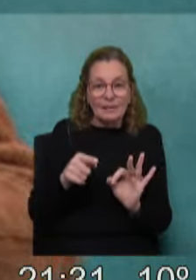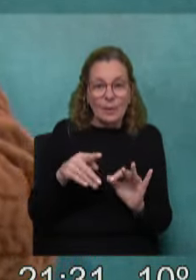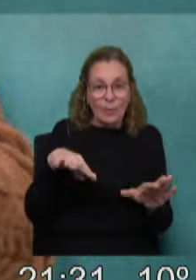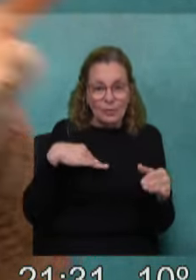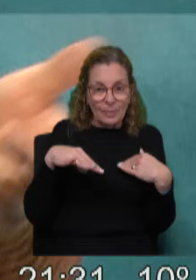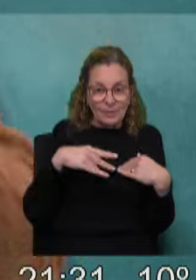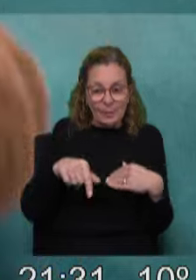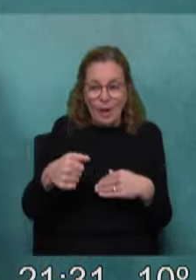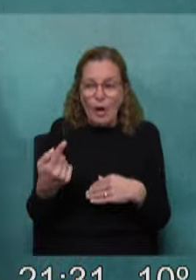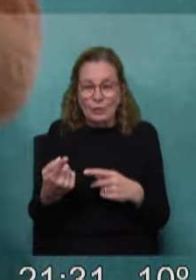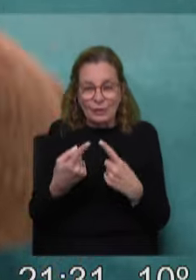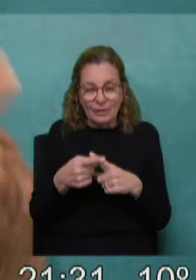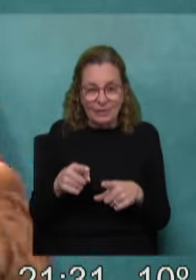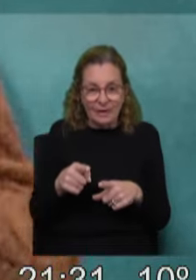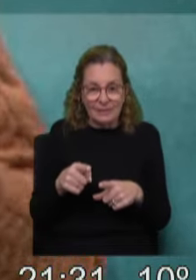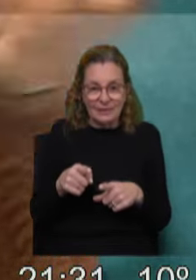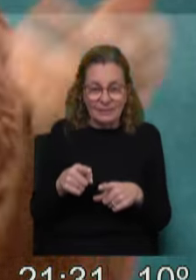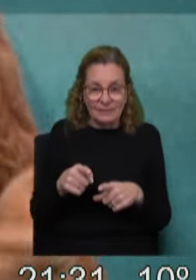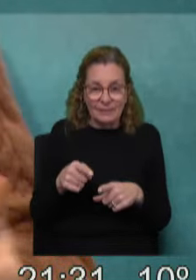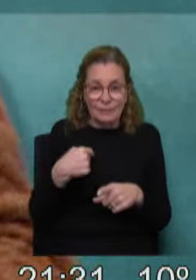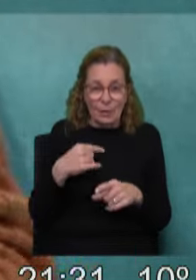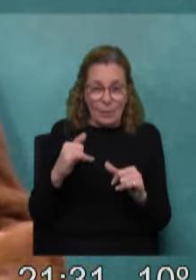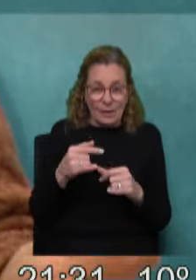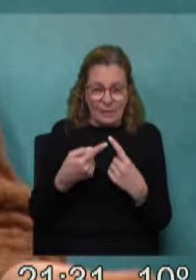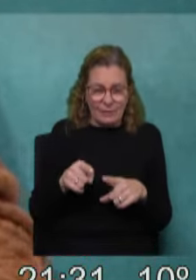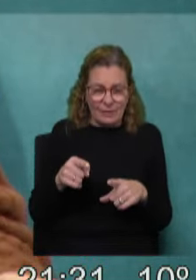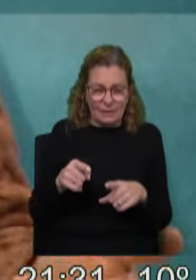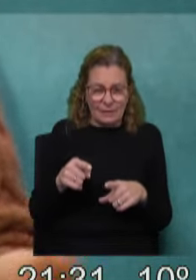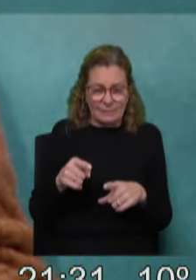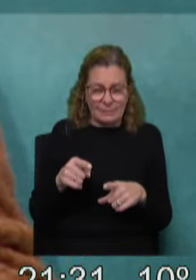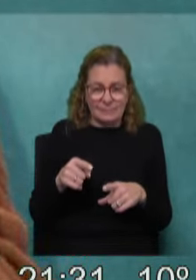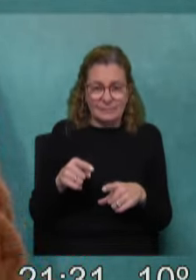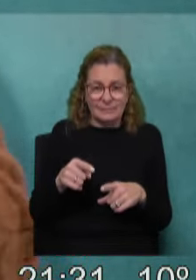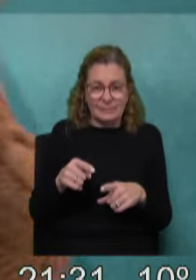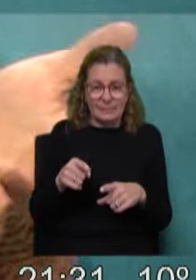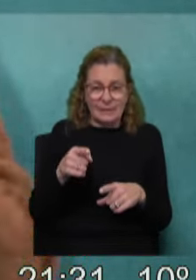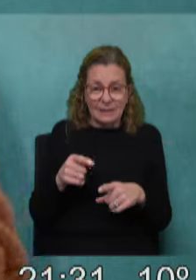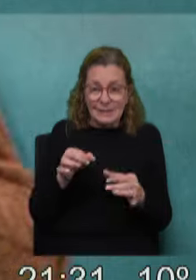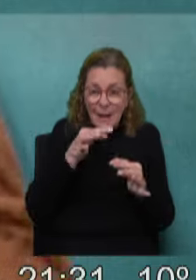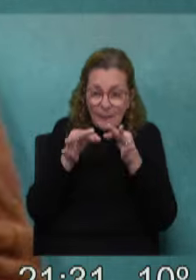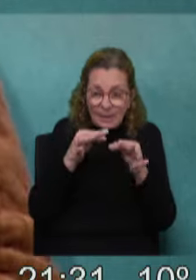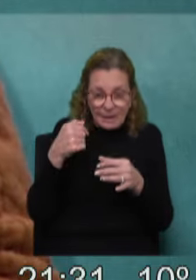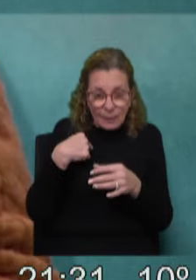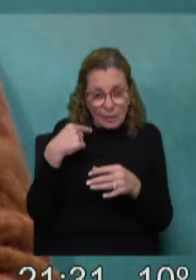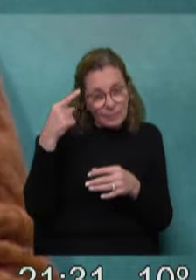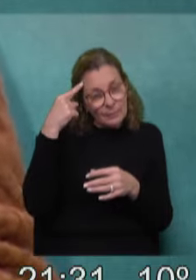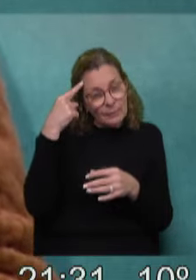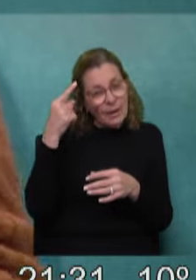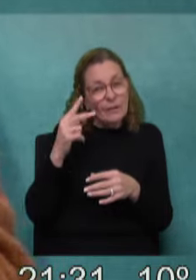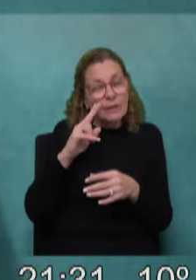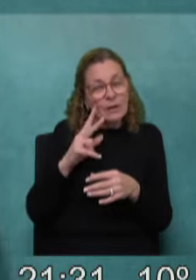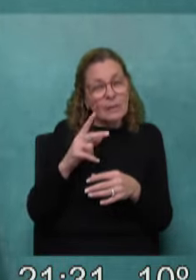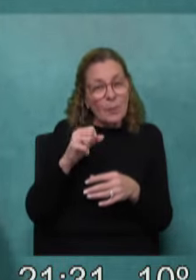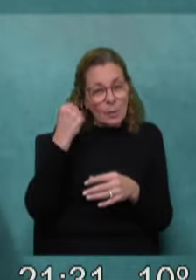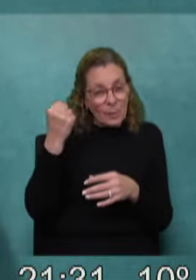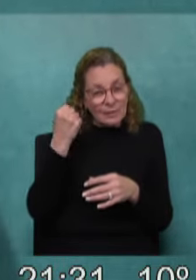deportista de otro, es uno que juega al badminton y vos jugás al bowling, no sé. Y él te explica y vos tenés que traducir, es